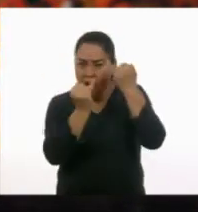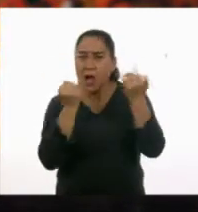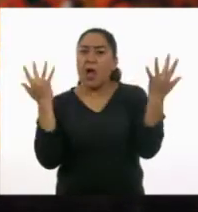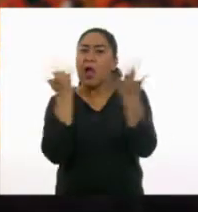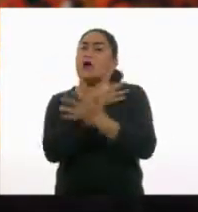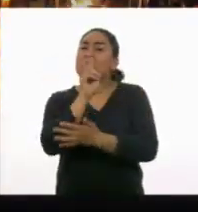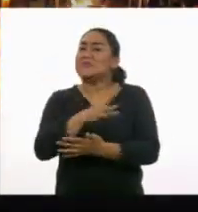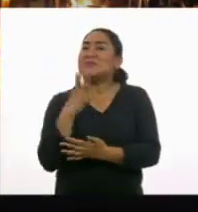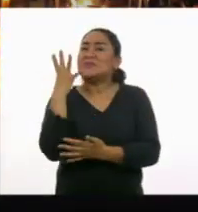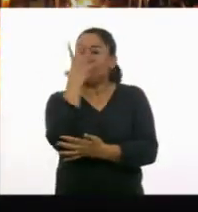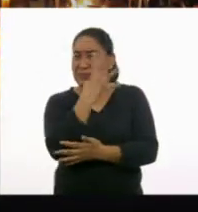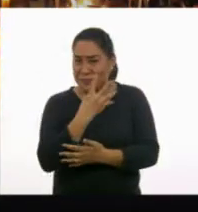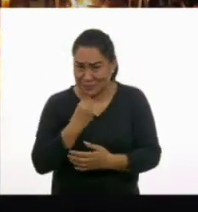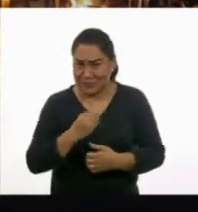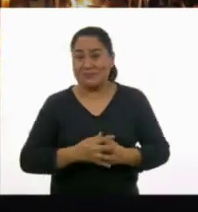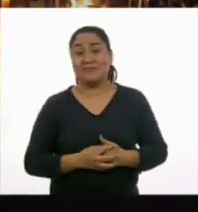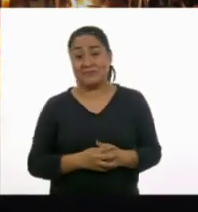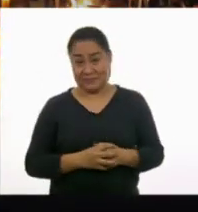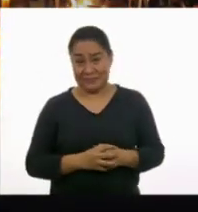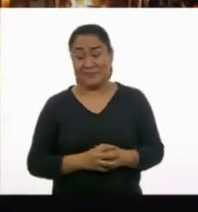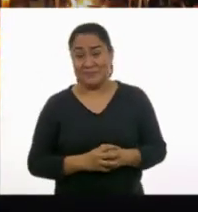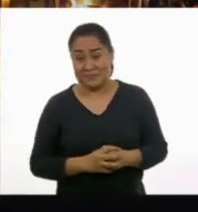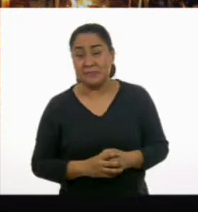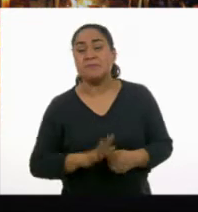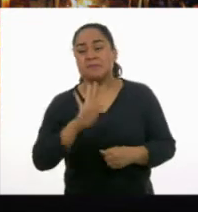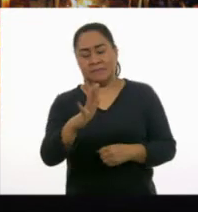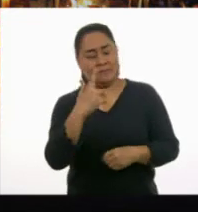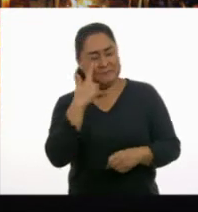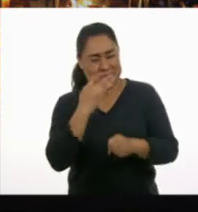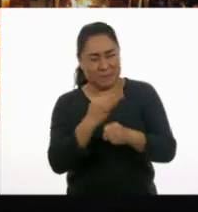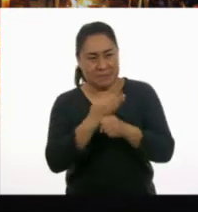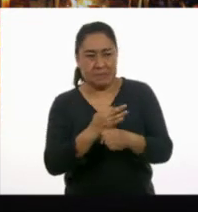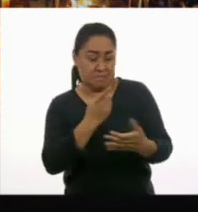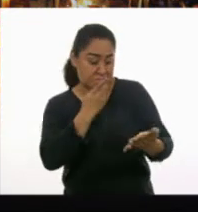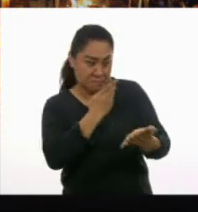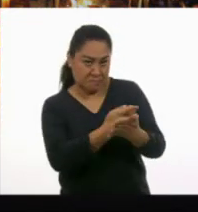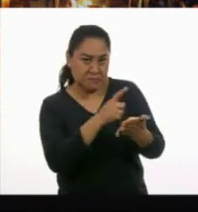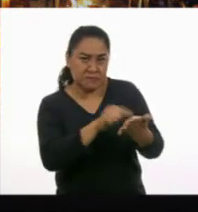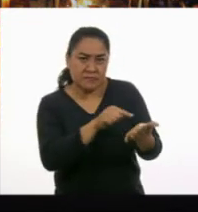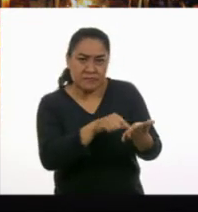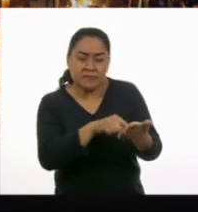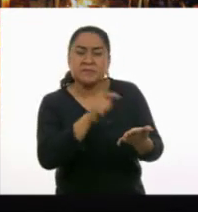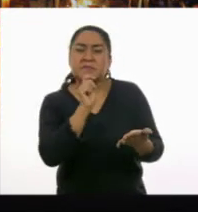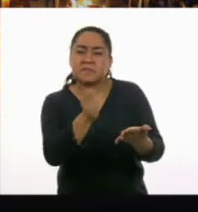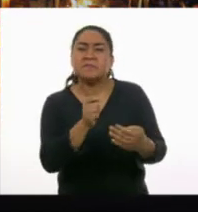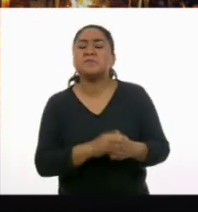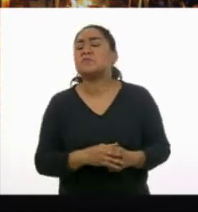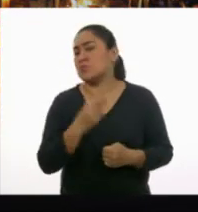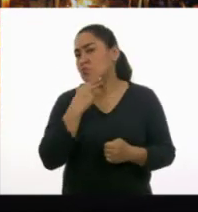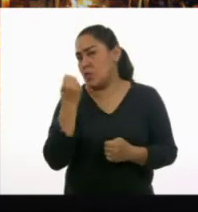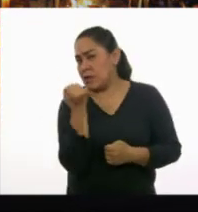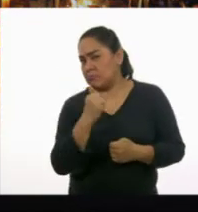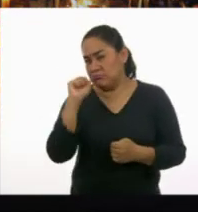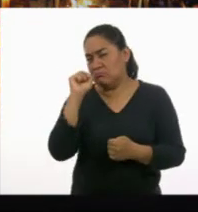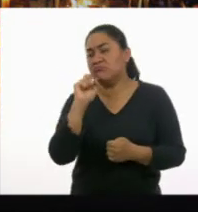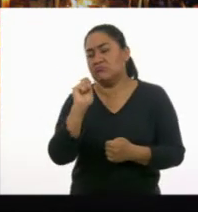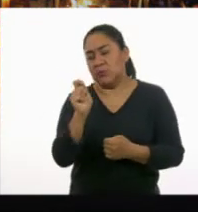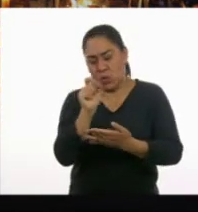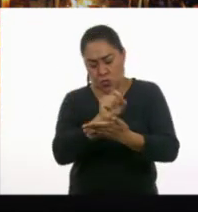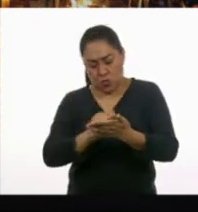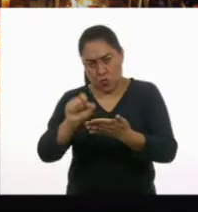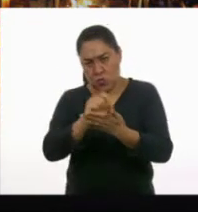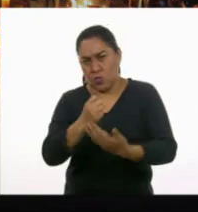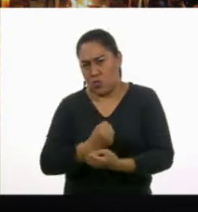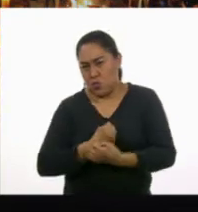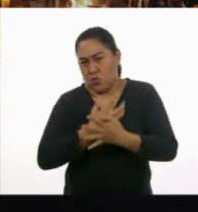hay. Esta, fíjate que aquí lo que nos dice es que un ilustre poeta del Colegio